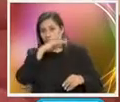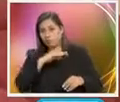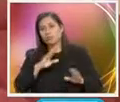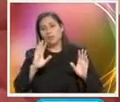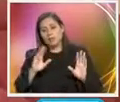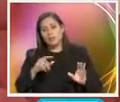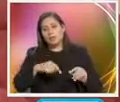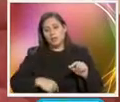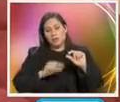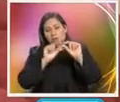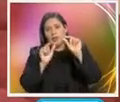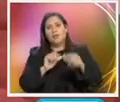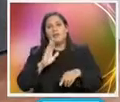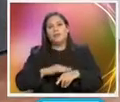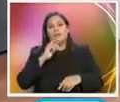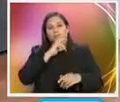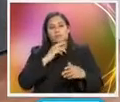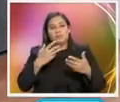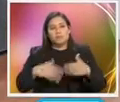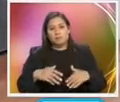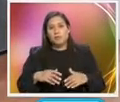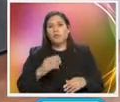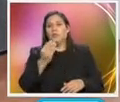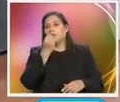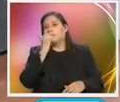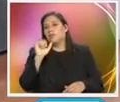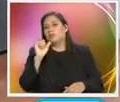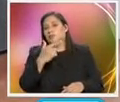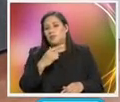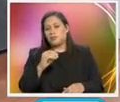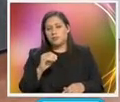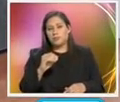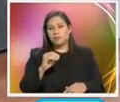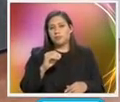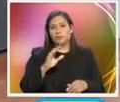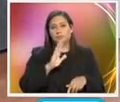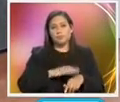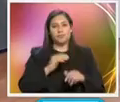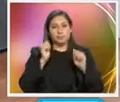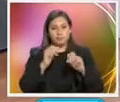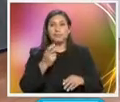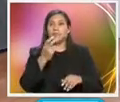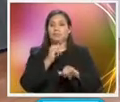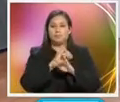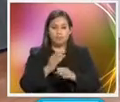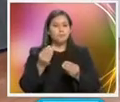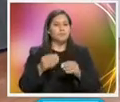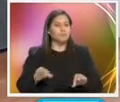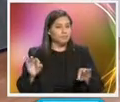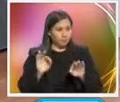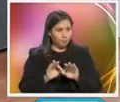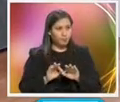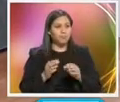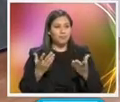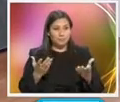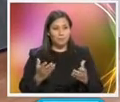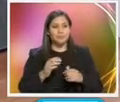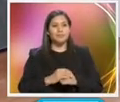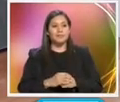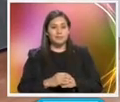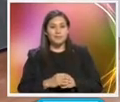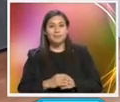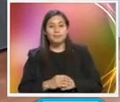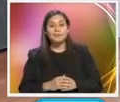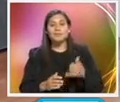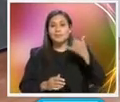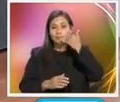proceso de digestión va a ser más rápido. Muy bien. A que si comiste algo, pues algo más pesado. Esa es información relevante e importante, como también